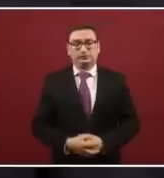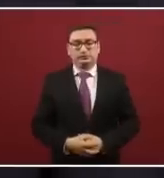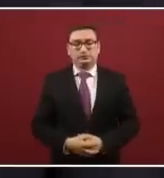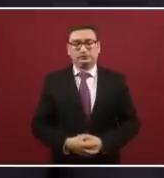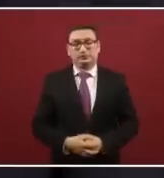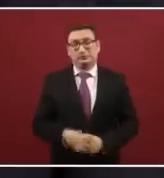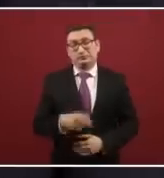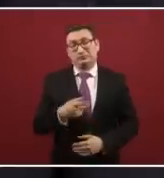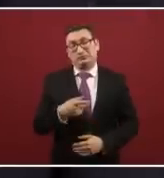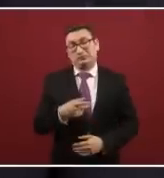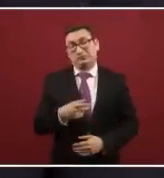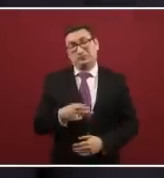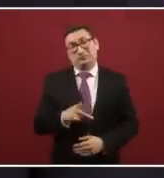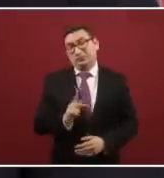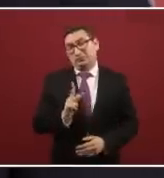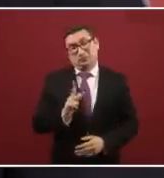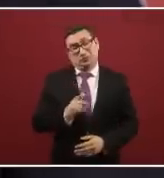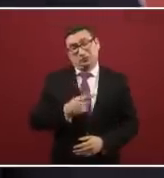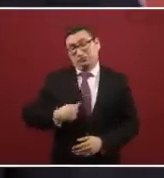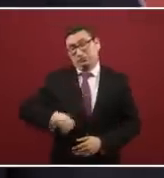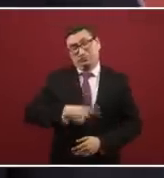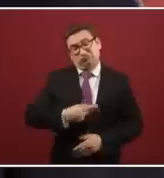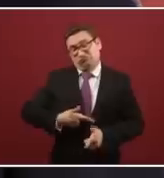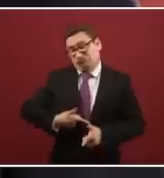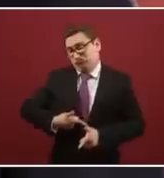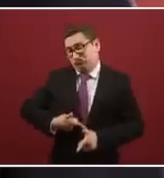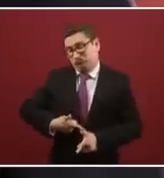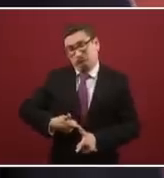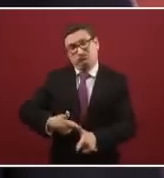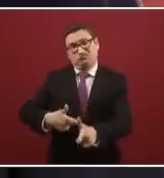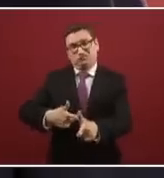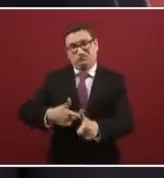pero va para adelante